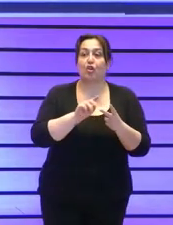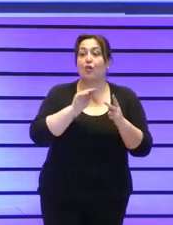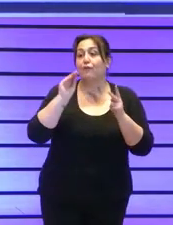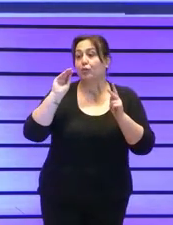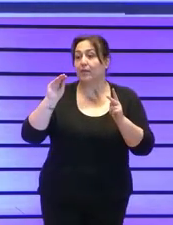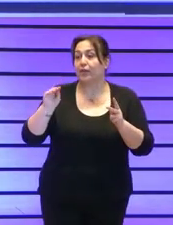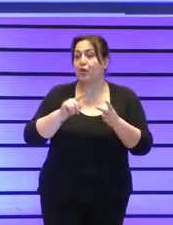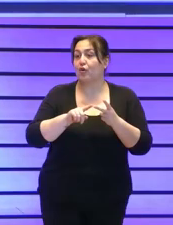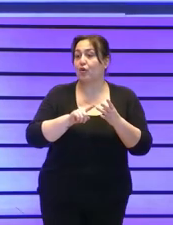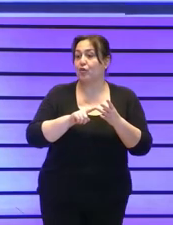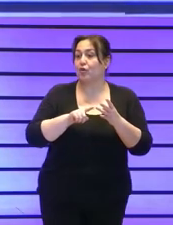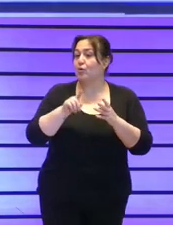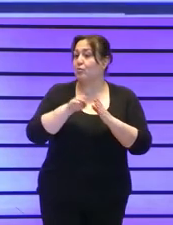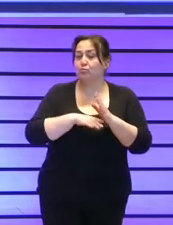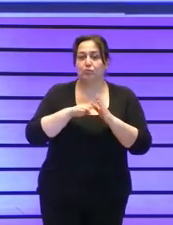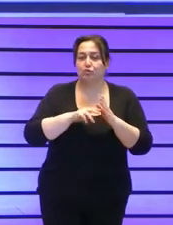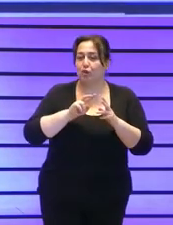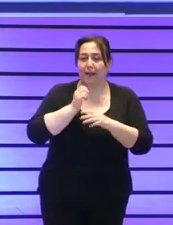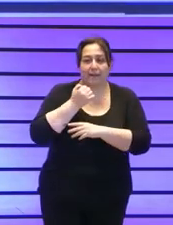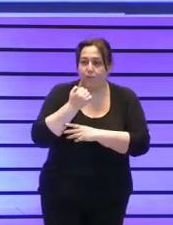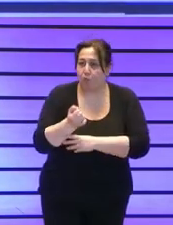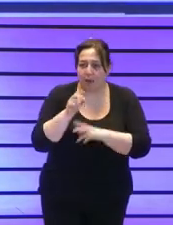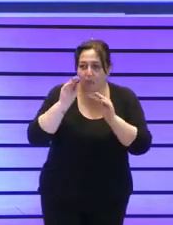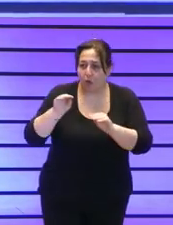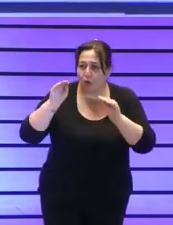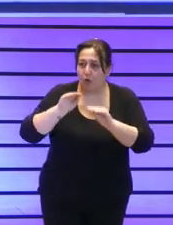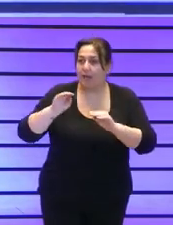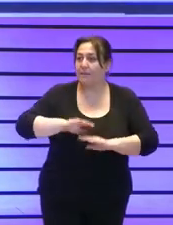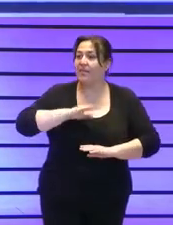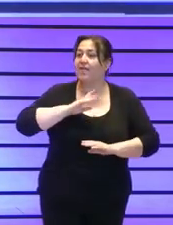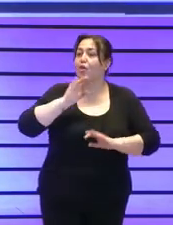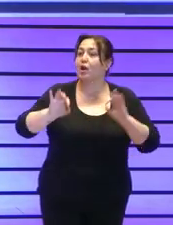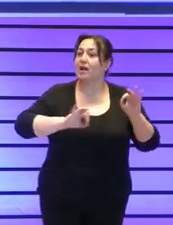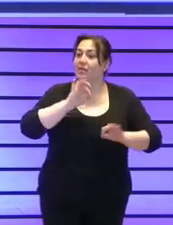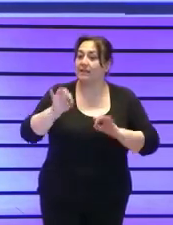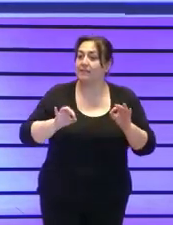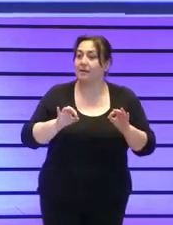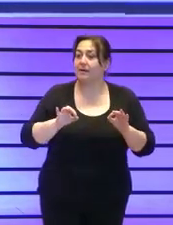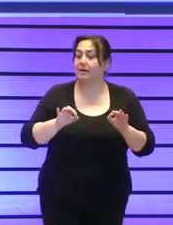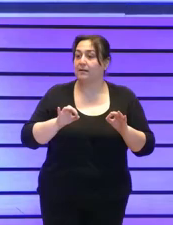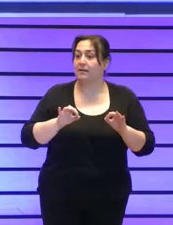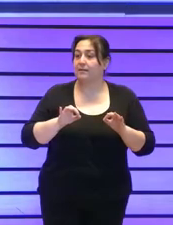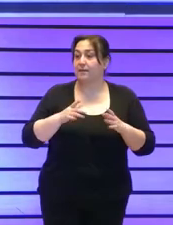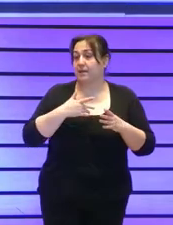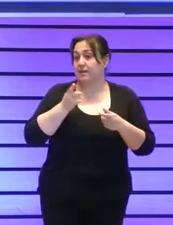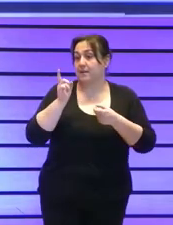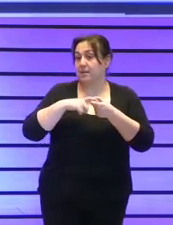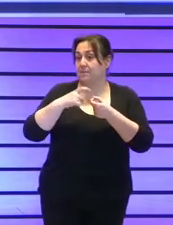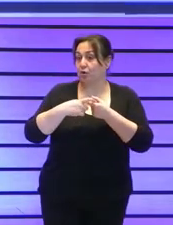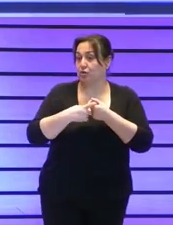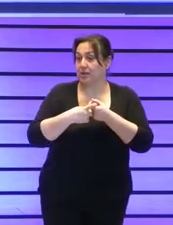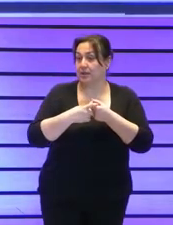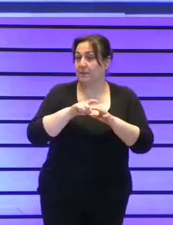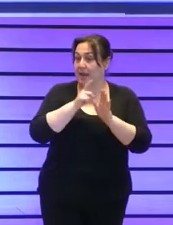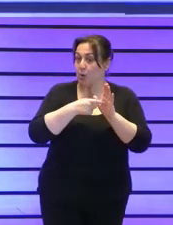formación, mucho programa de formación, mucho refuerzo de capacidad organizativa, ¿no? De miembros